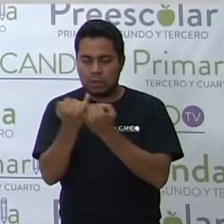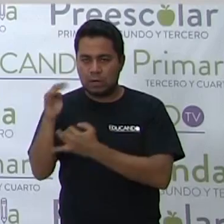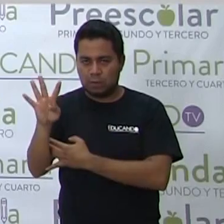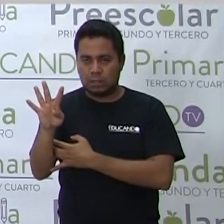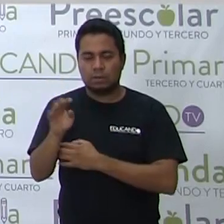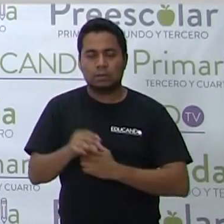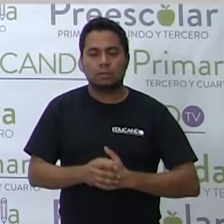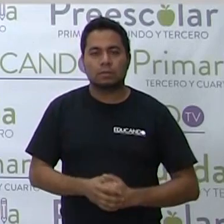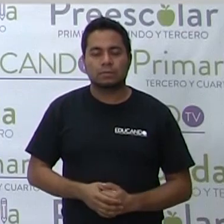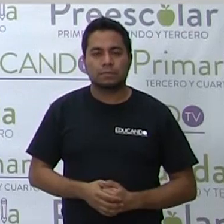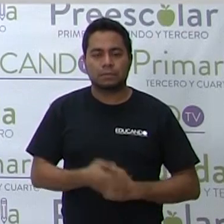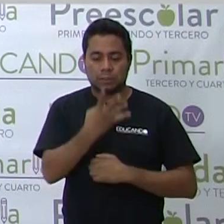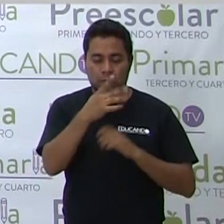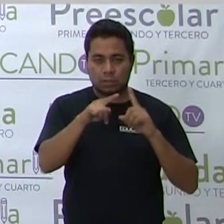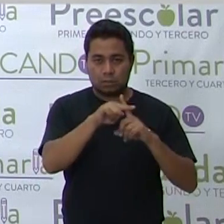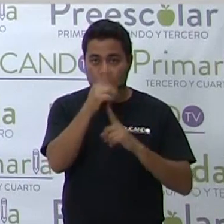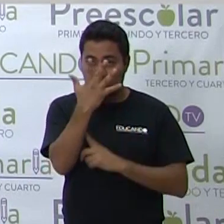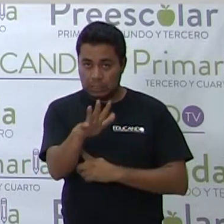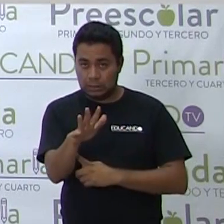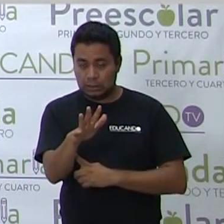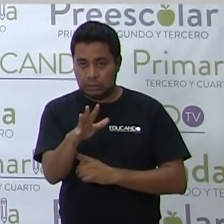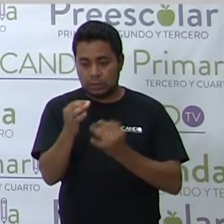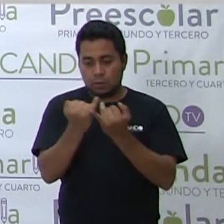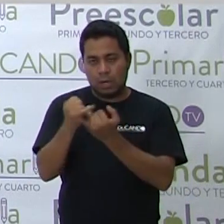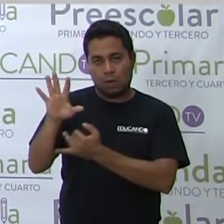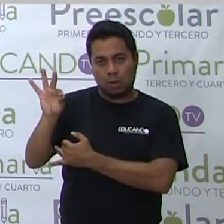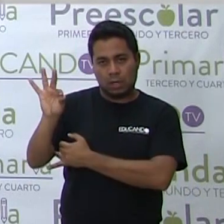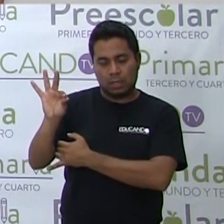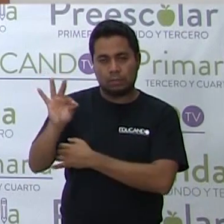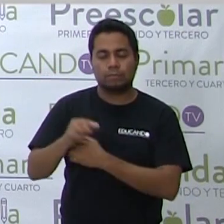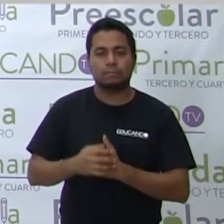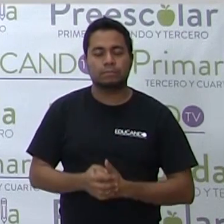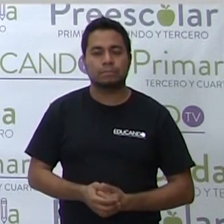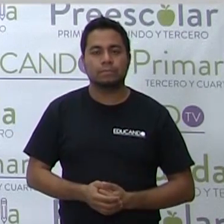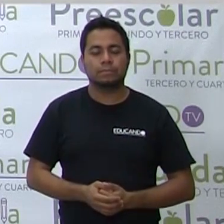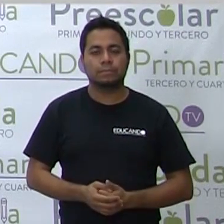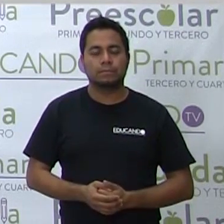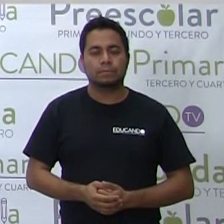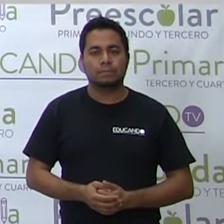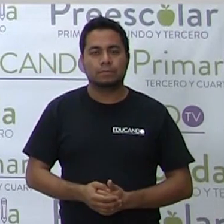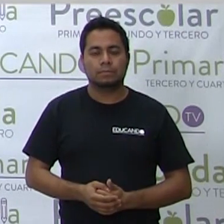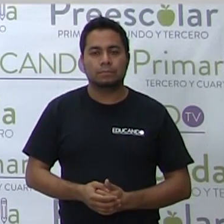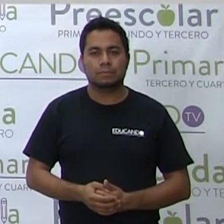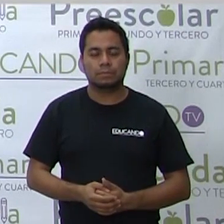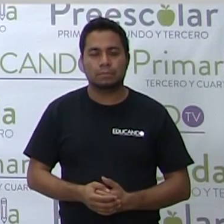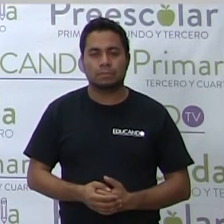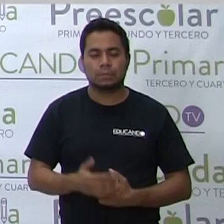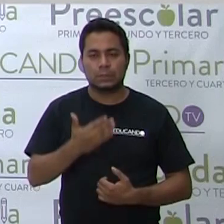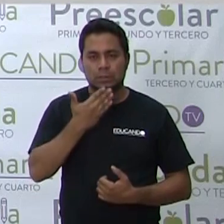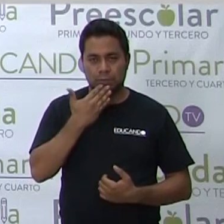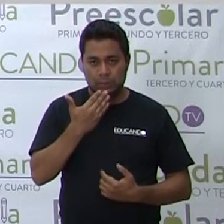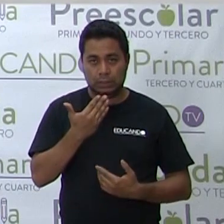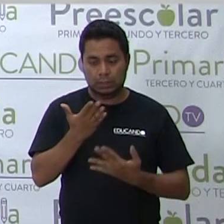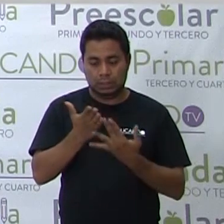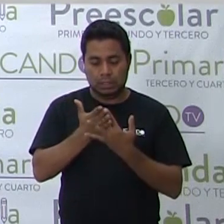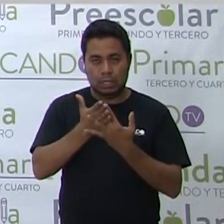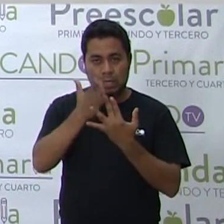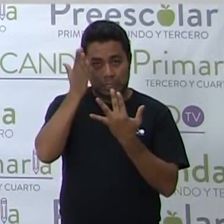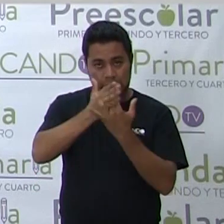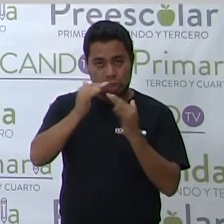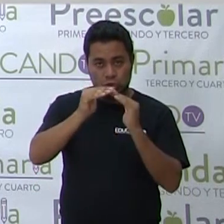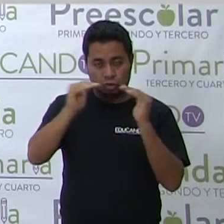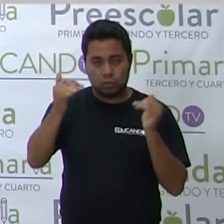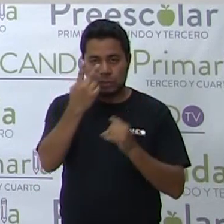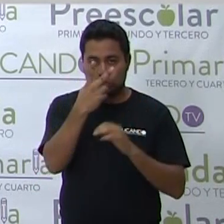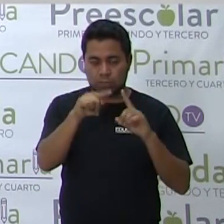4 4 * 10 40 ahora sobre 2